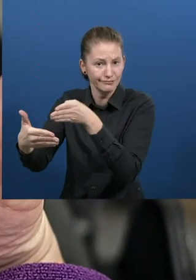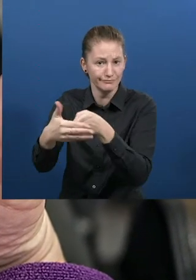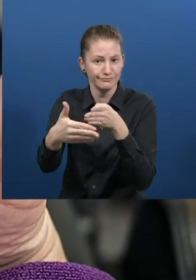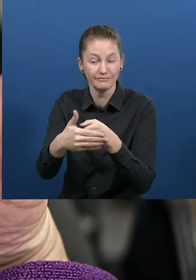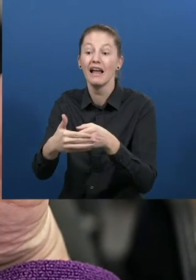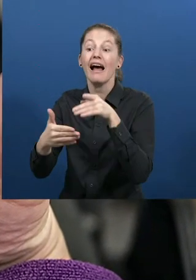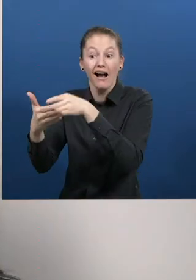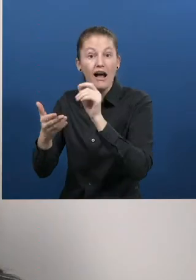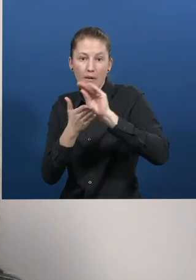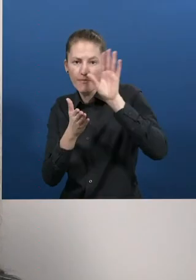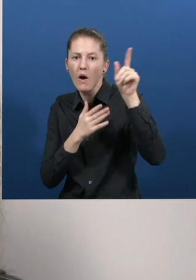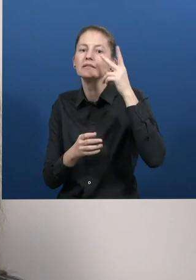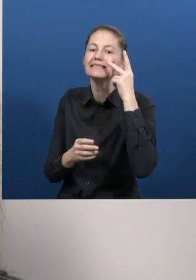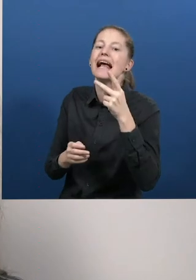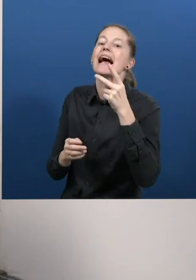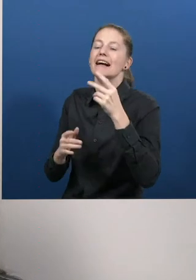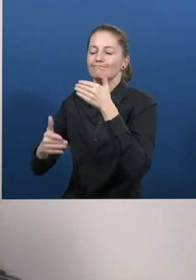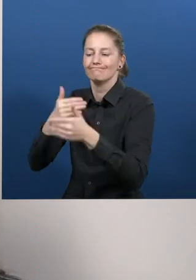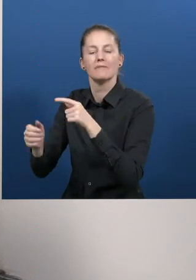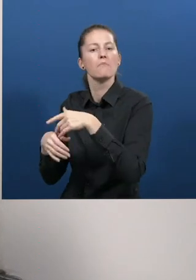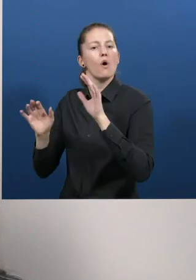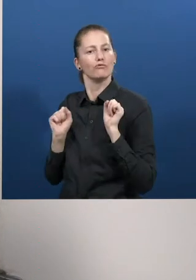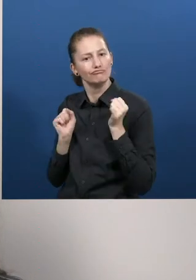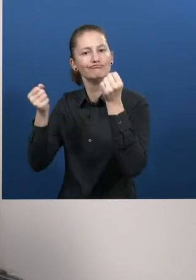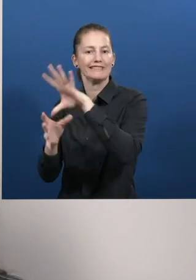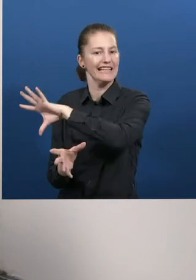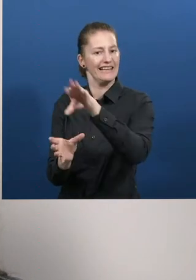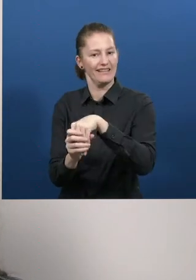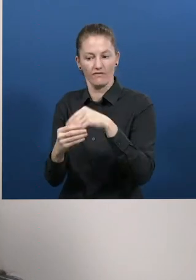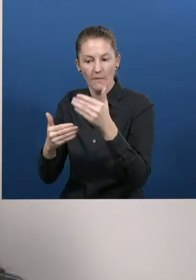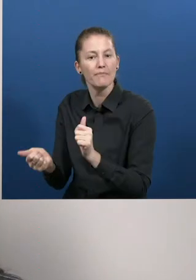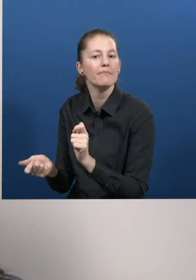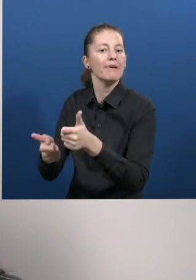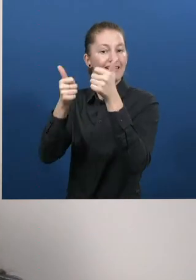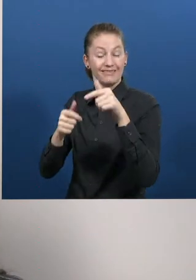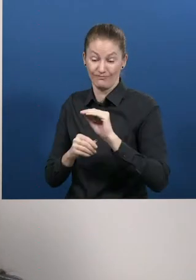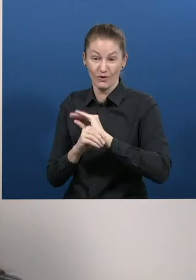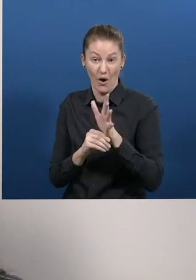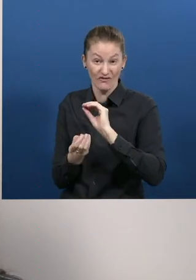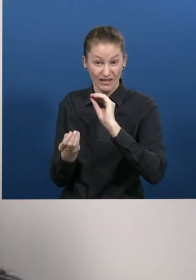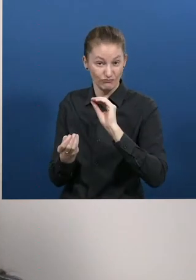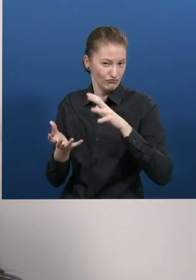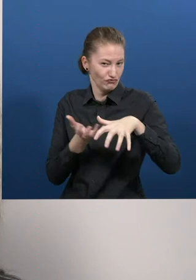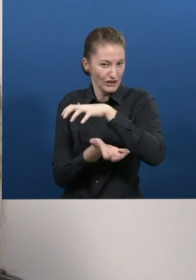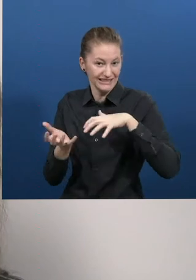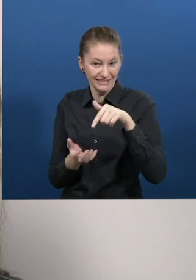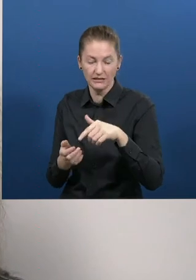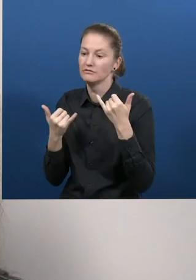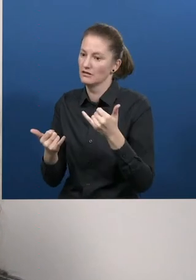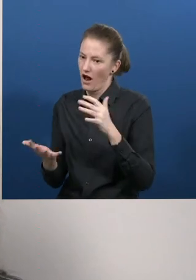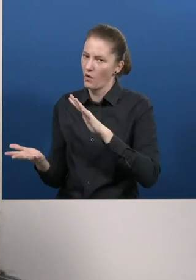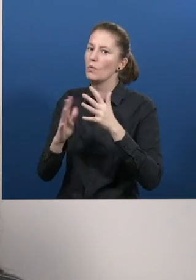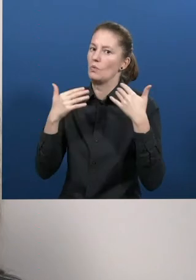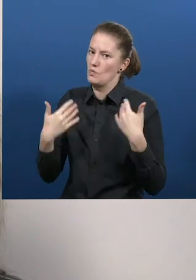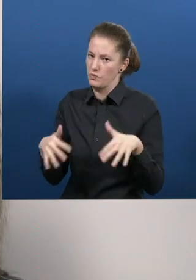incidencias denunciables, ya que se ha incrementado la necesidad de documentar y evidenciar las nuevas barreras que están surgiendo en el espacio